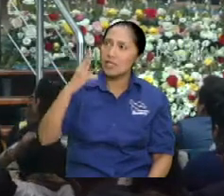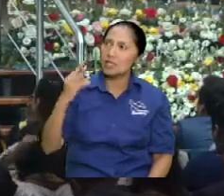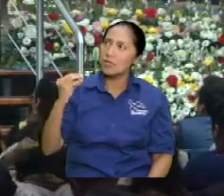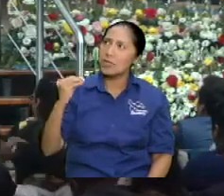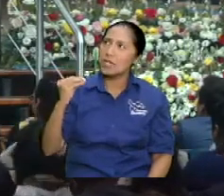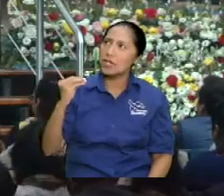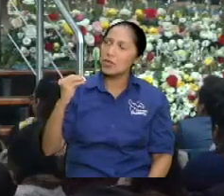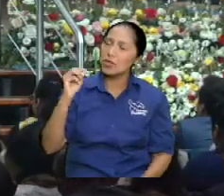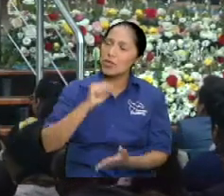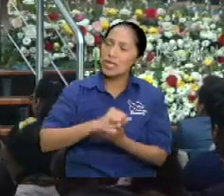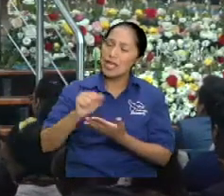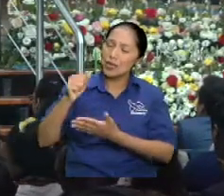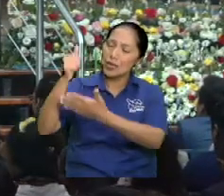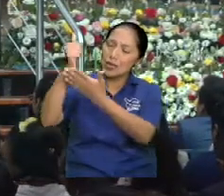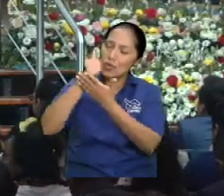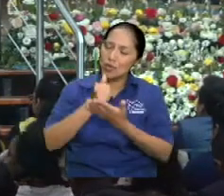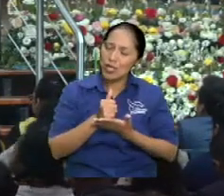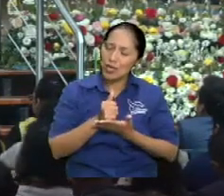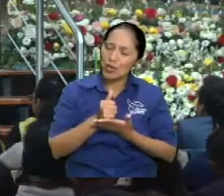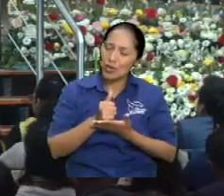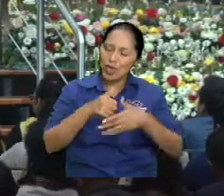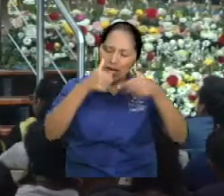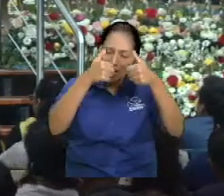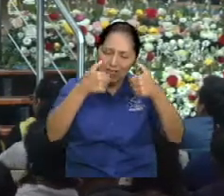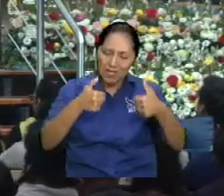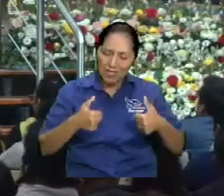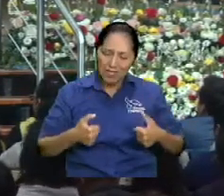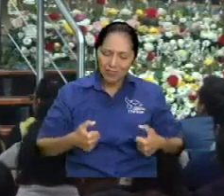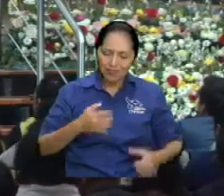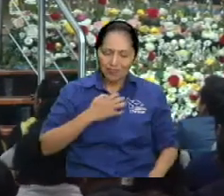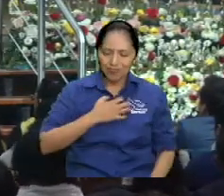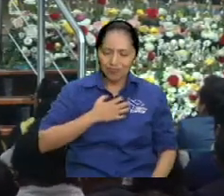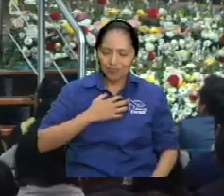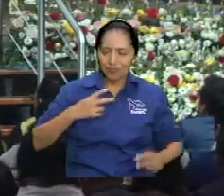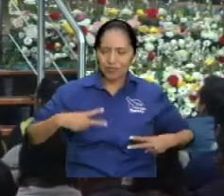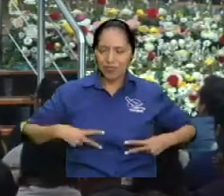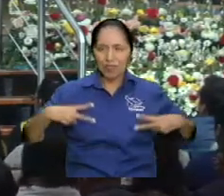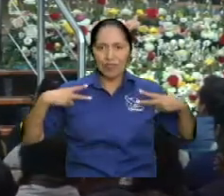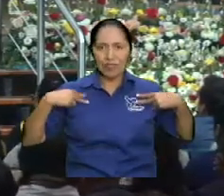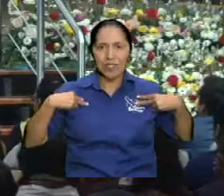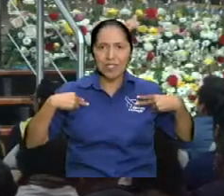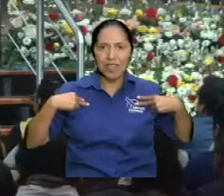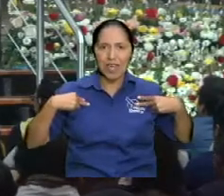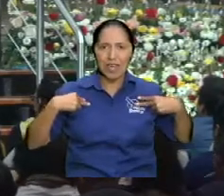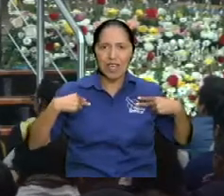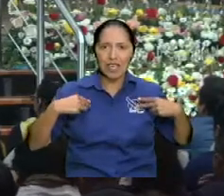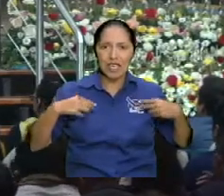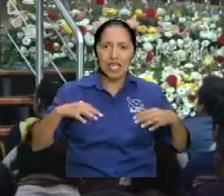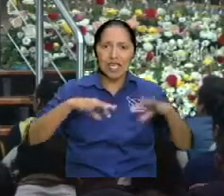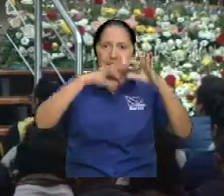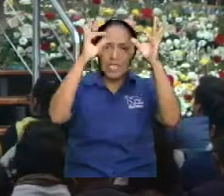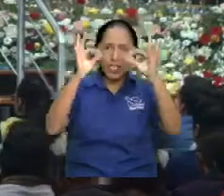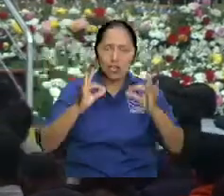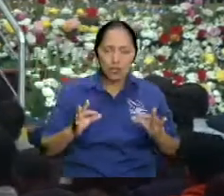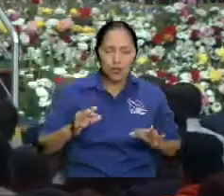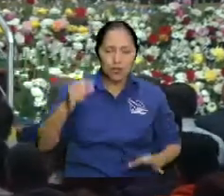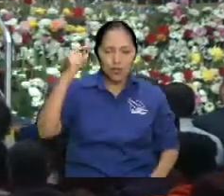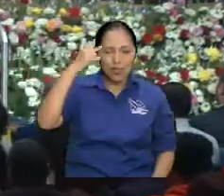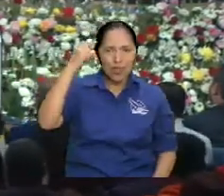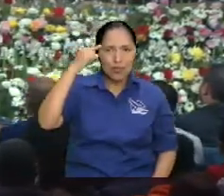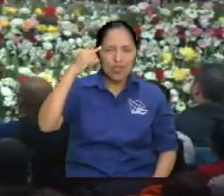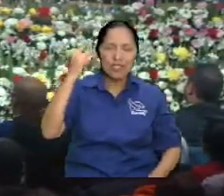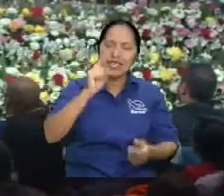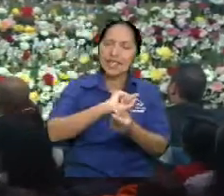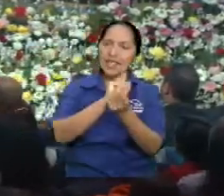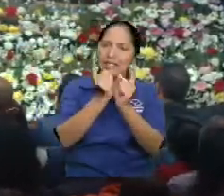y que se quite esa forma de pensar, ya es una ganancia tremenda, es una hazaña tremenda. Porque son cosas que traemos desde